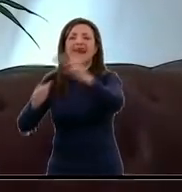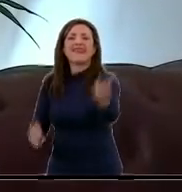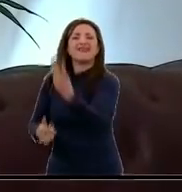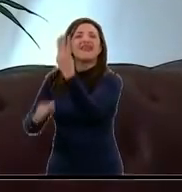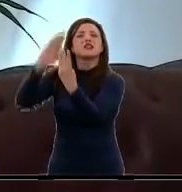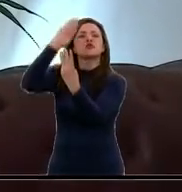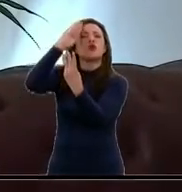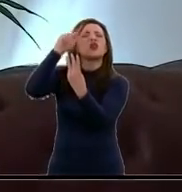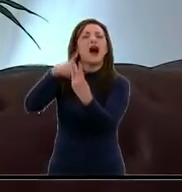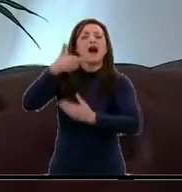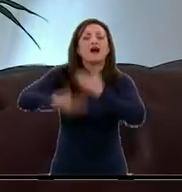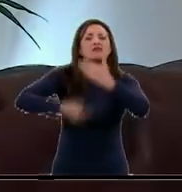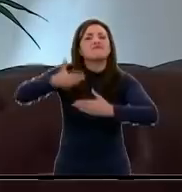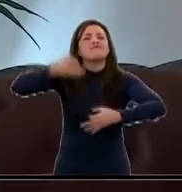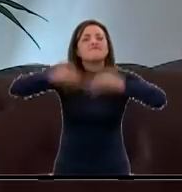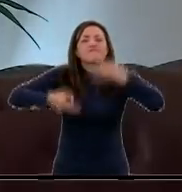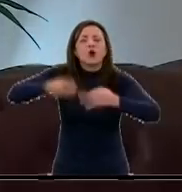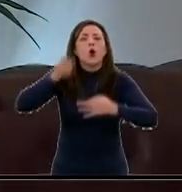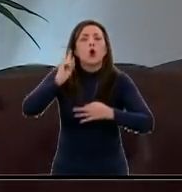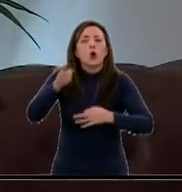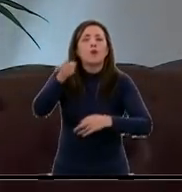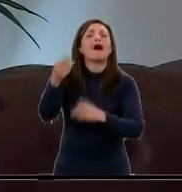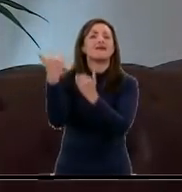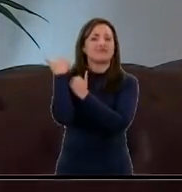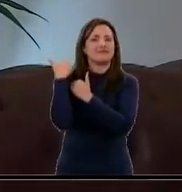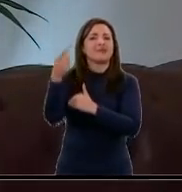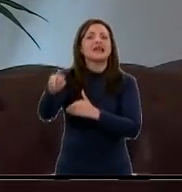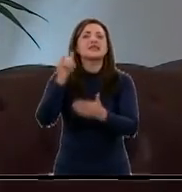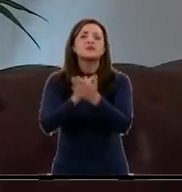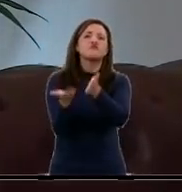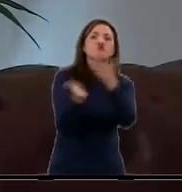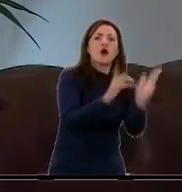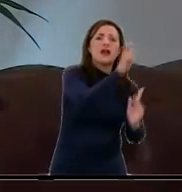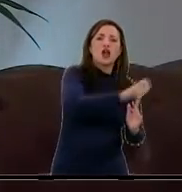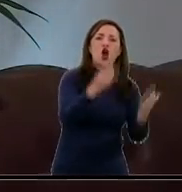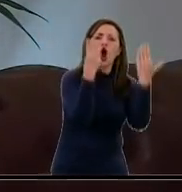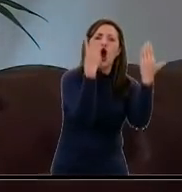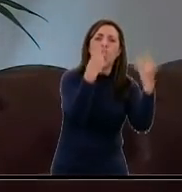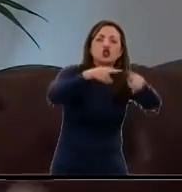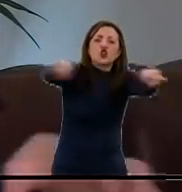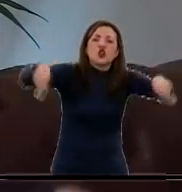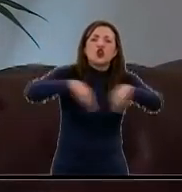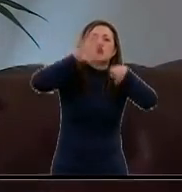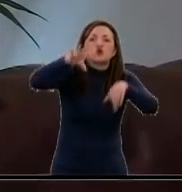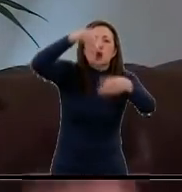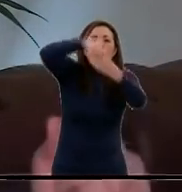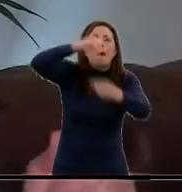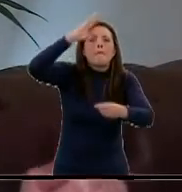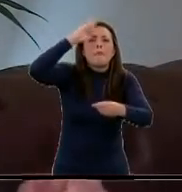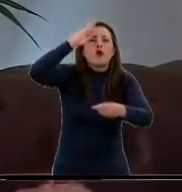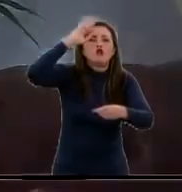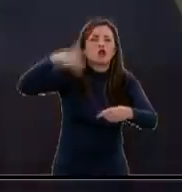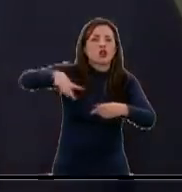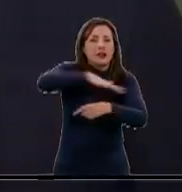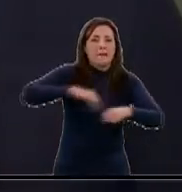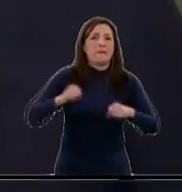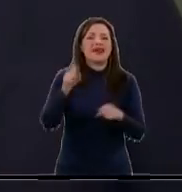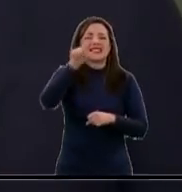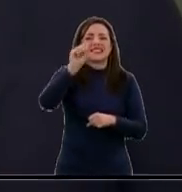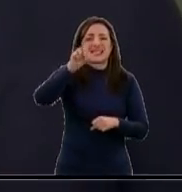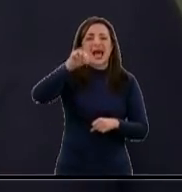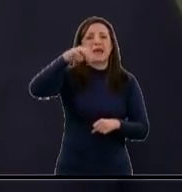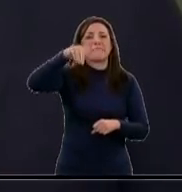por homicidio por su presunta responsabilidad en la muerte de 8 jóvenes en la estación de San Mateo, esto es en Bogotá, el año pasado. Juan